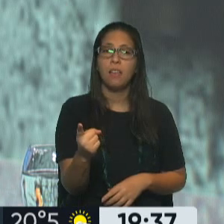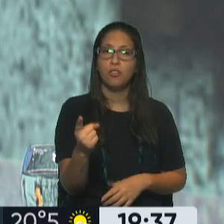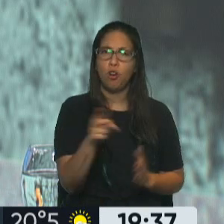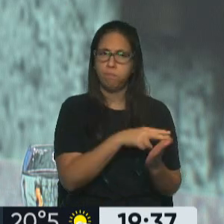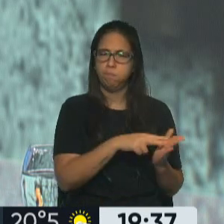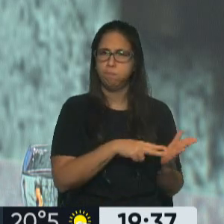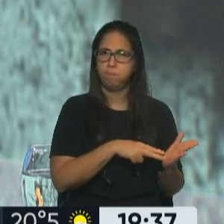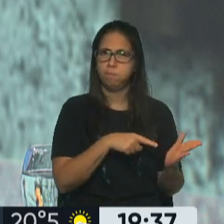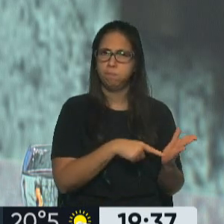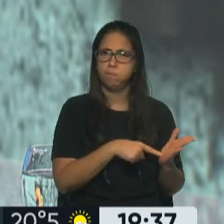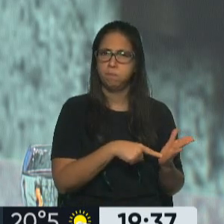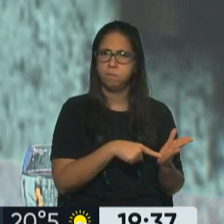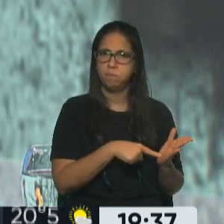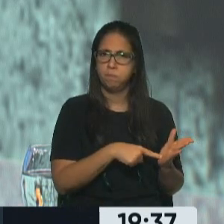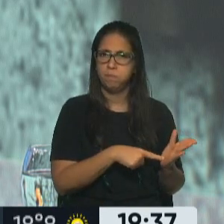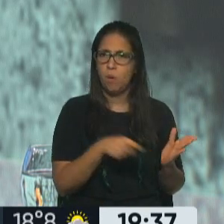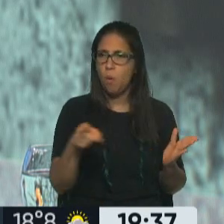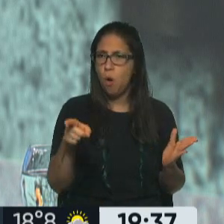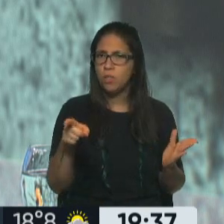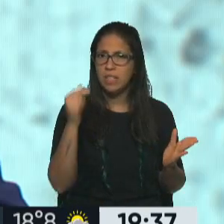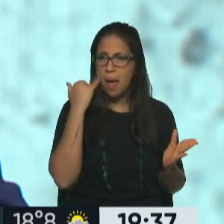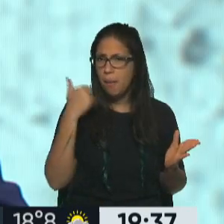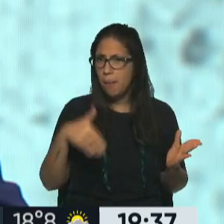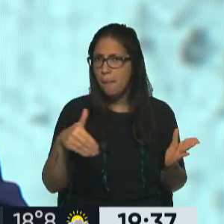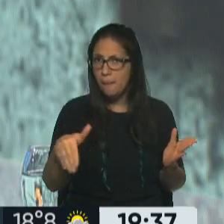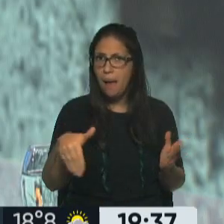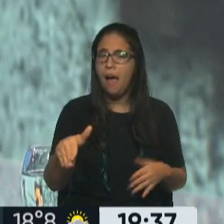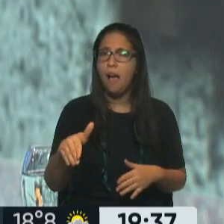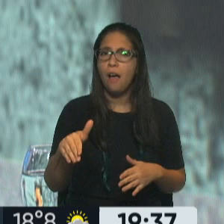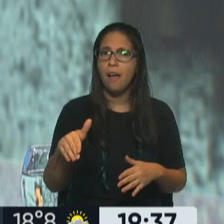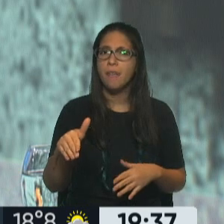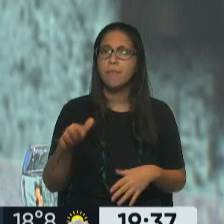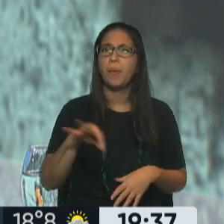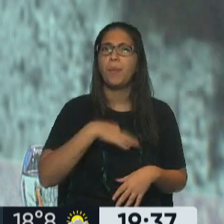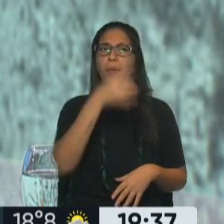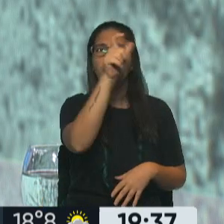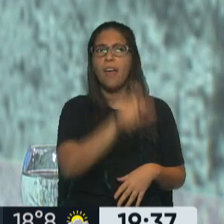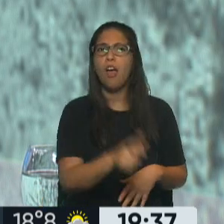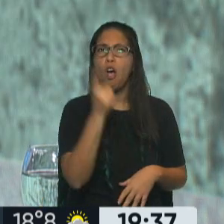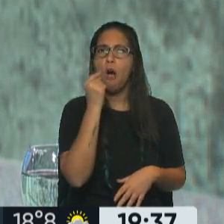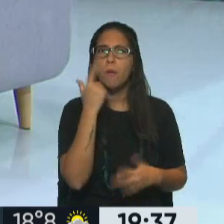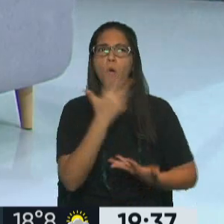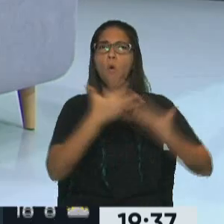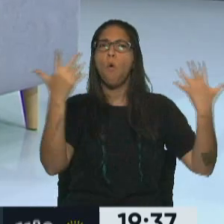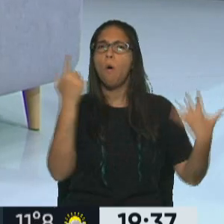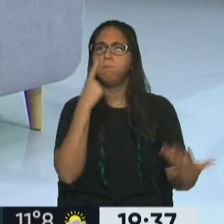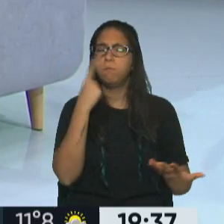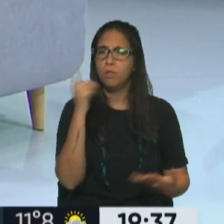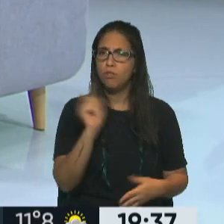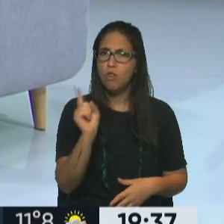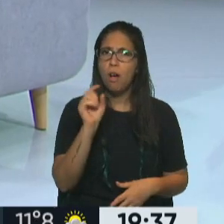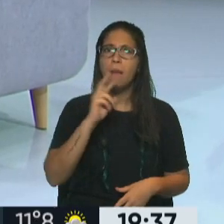leyendo que estás o lo terminaste o ya lo vamos a conocer la vida de un hombre que no se conoce tanto de apellido